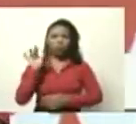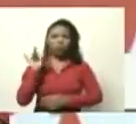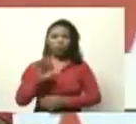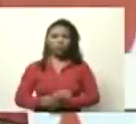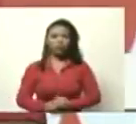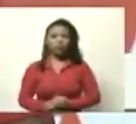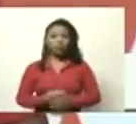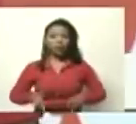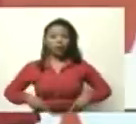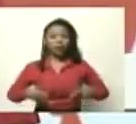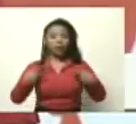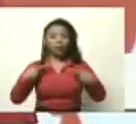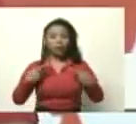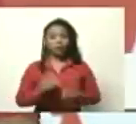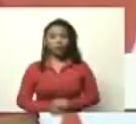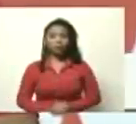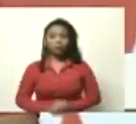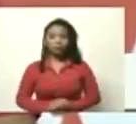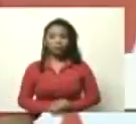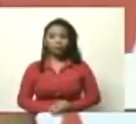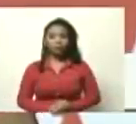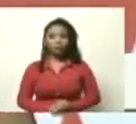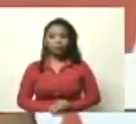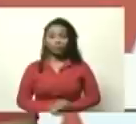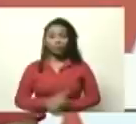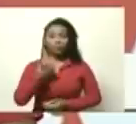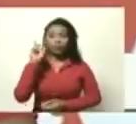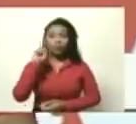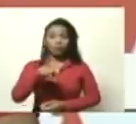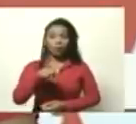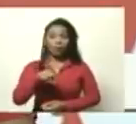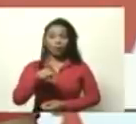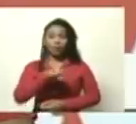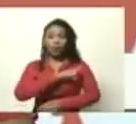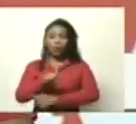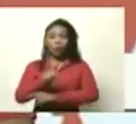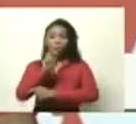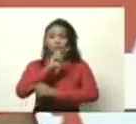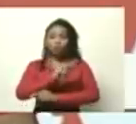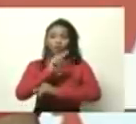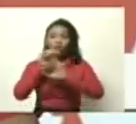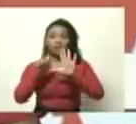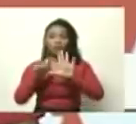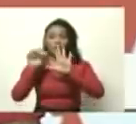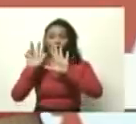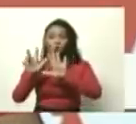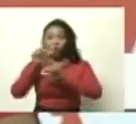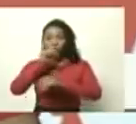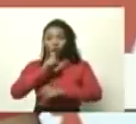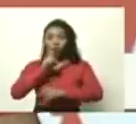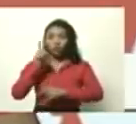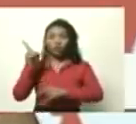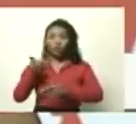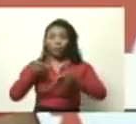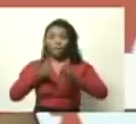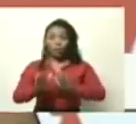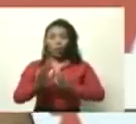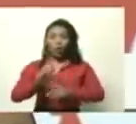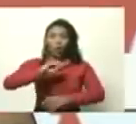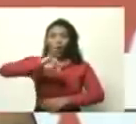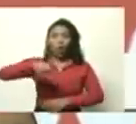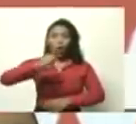Y es la vida, ¿eh? Es la vida. También se cumplen 268 años del nacimiento de José Leonardo